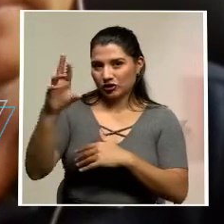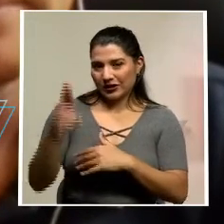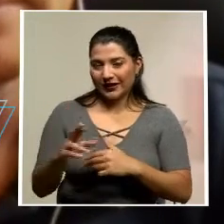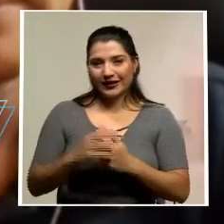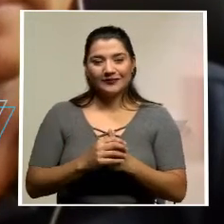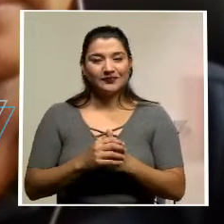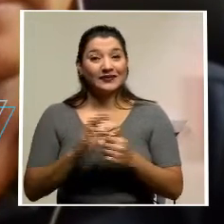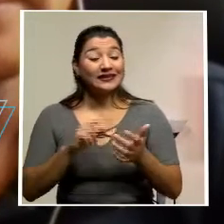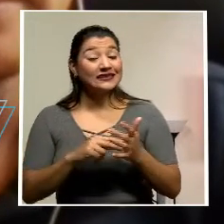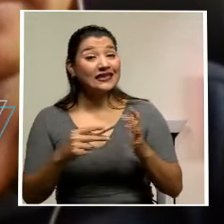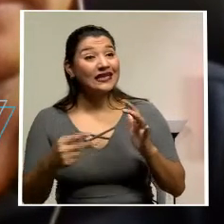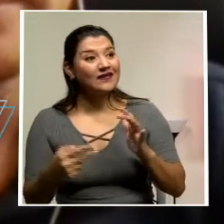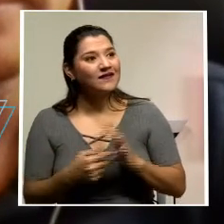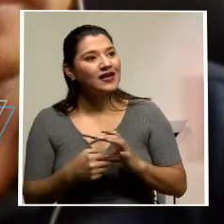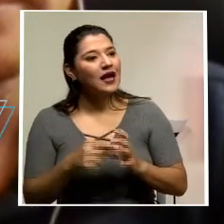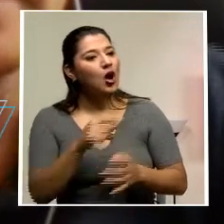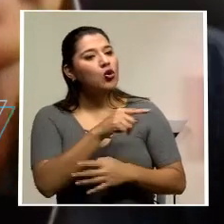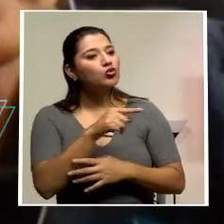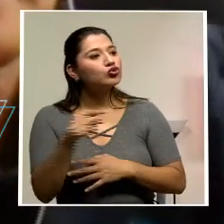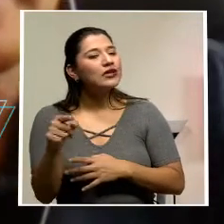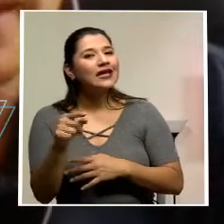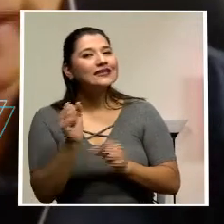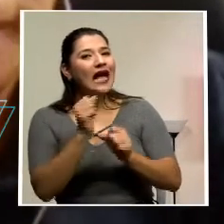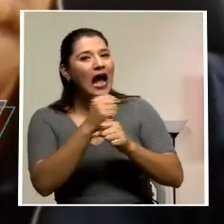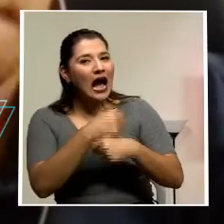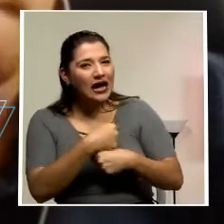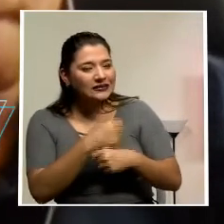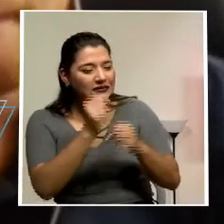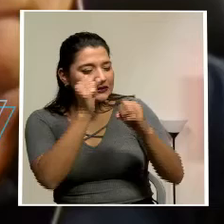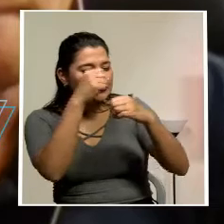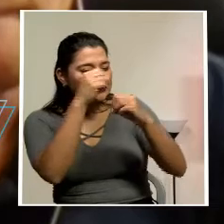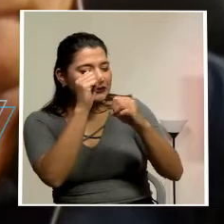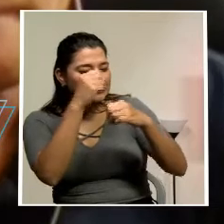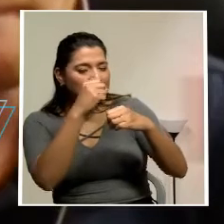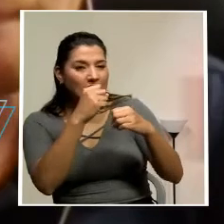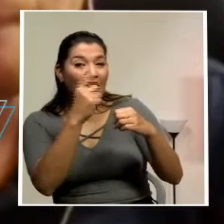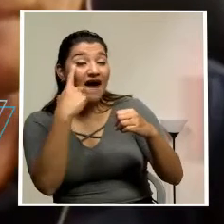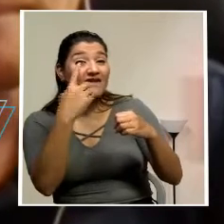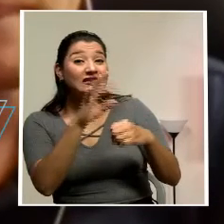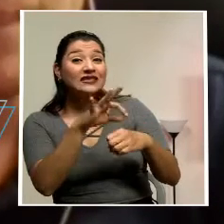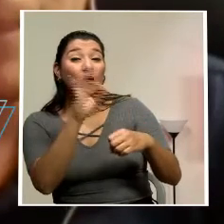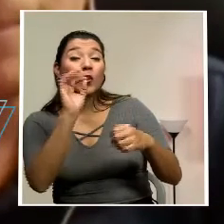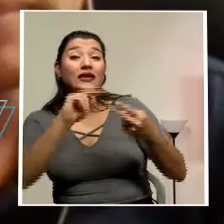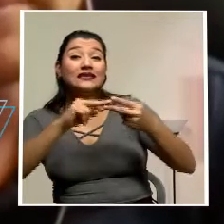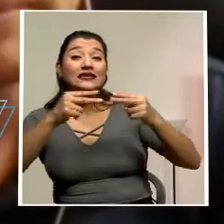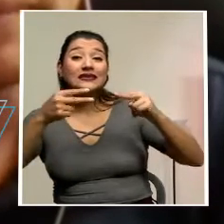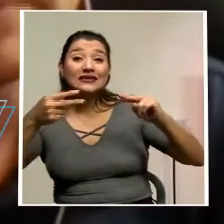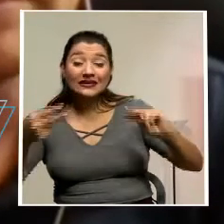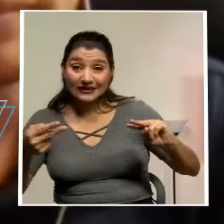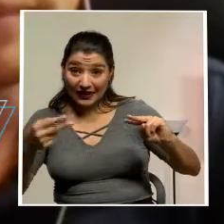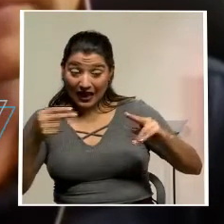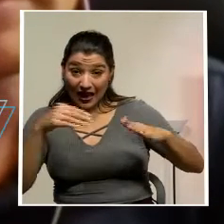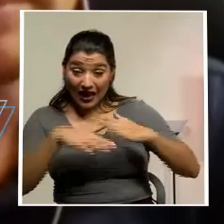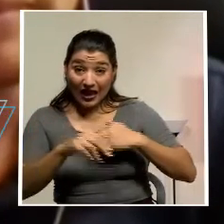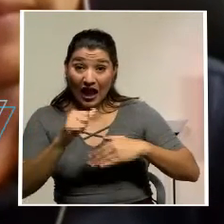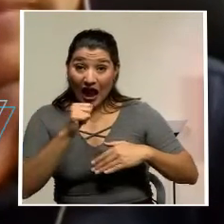hacen un testeo genético en el agua del río para encontrar rastros genéticos